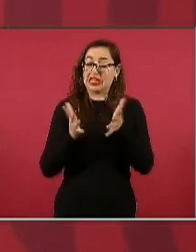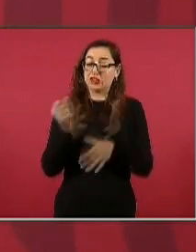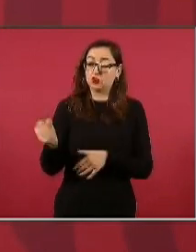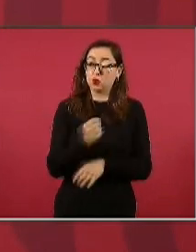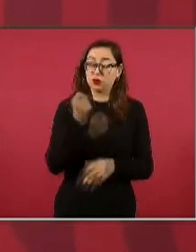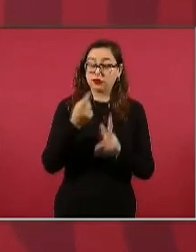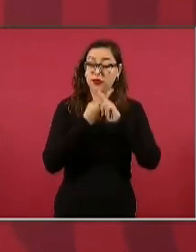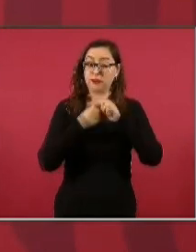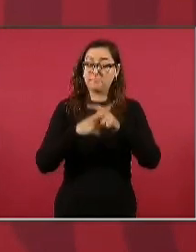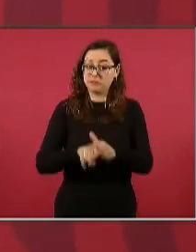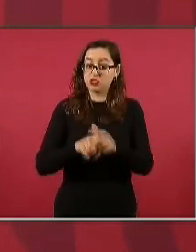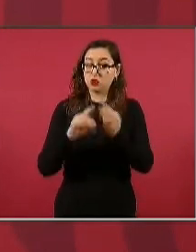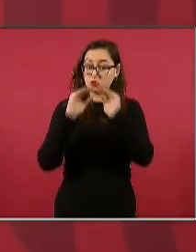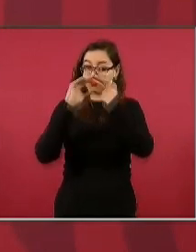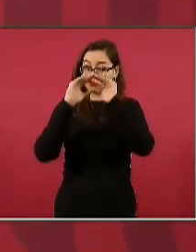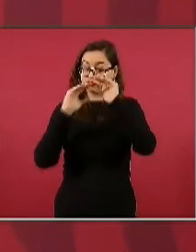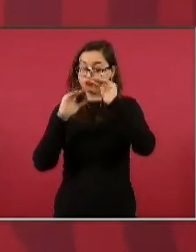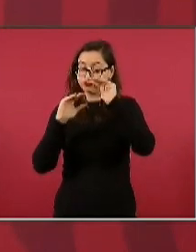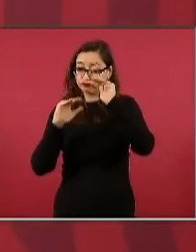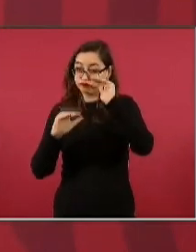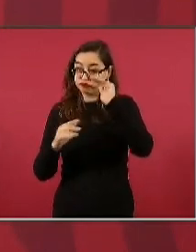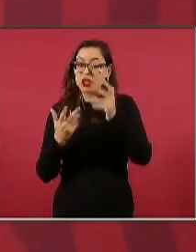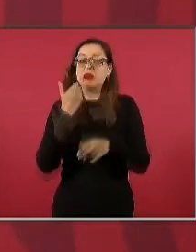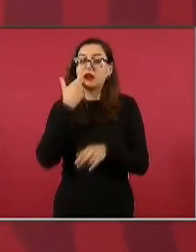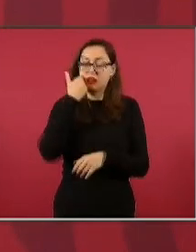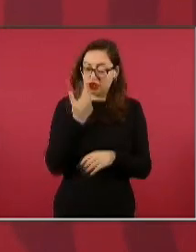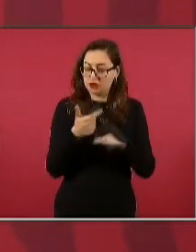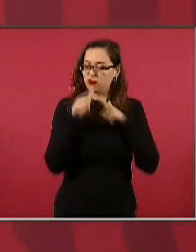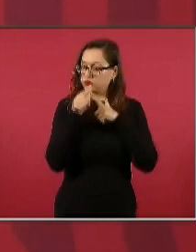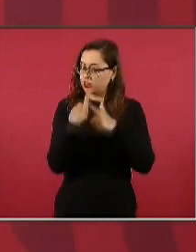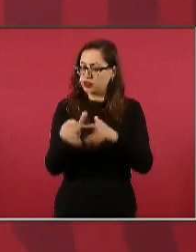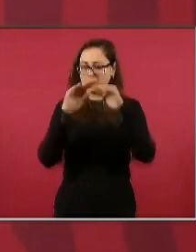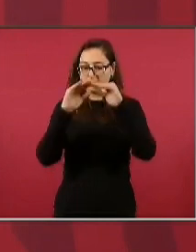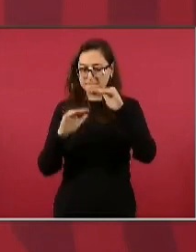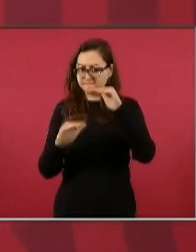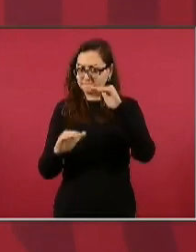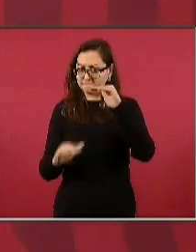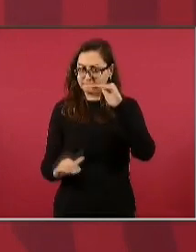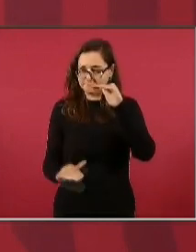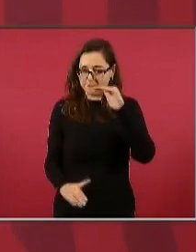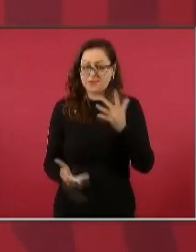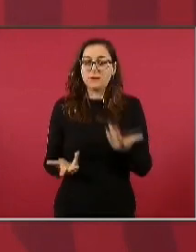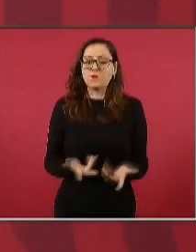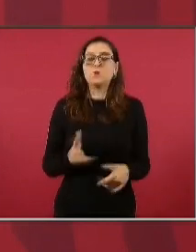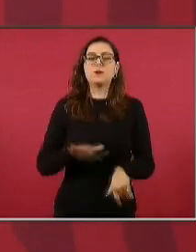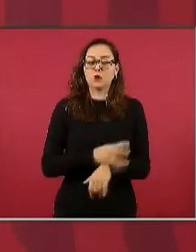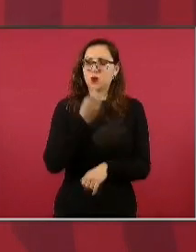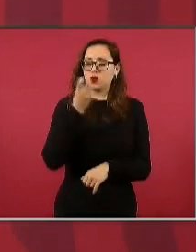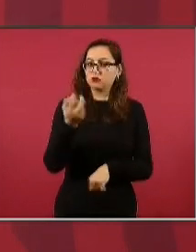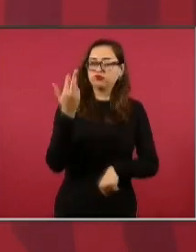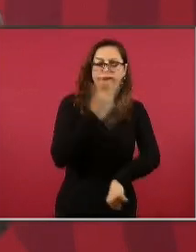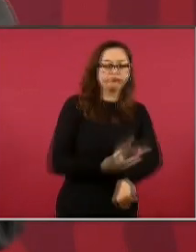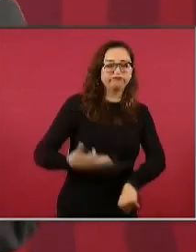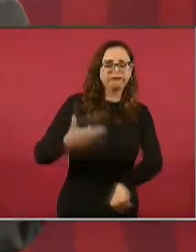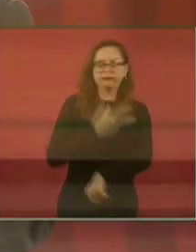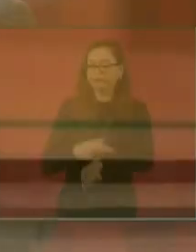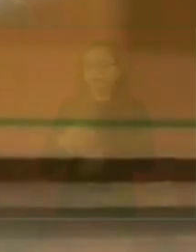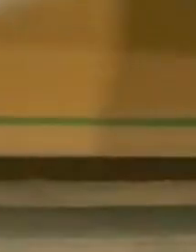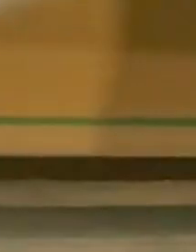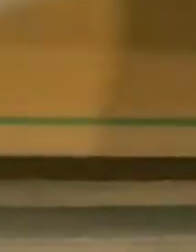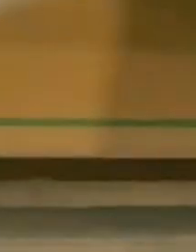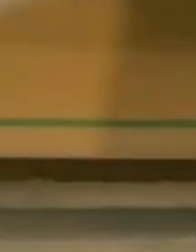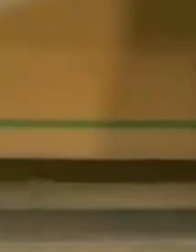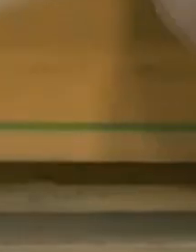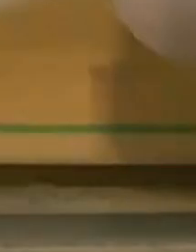3.000 casos en México y que ya en las últimas semanas se han confirmado la muerte de por lo menos 4 personas por la viruela